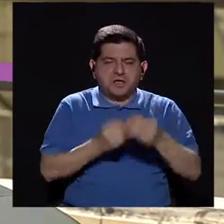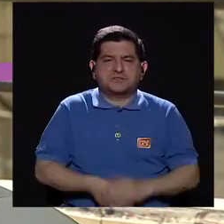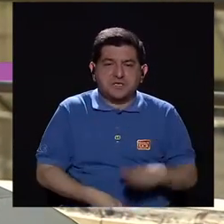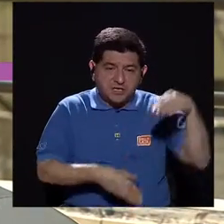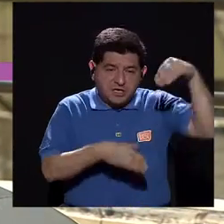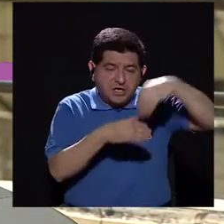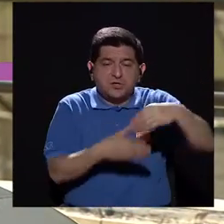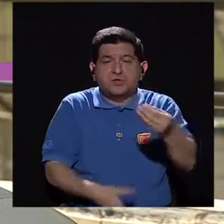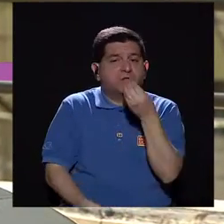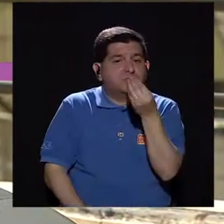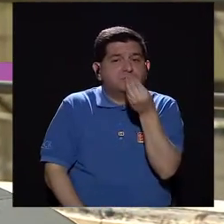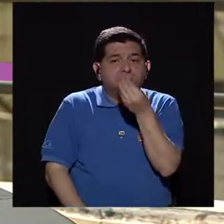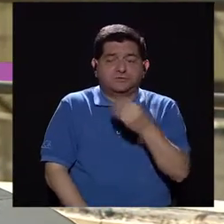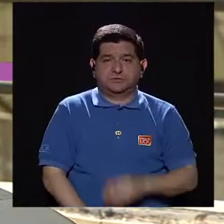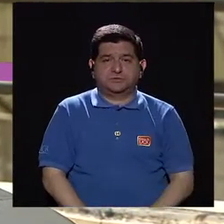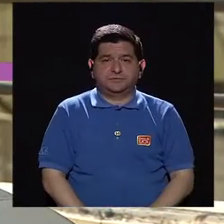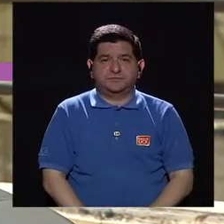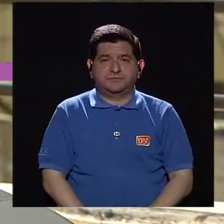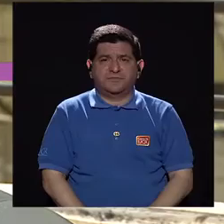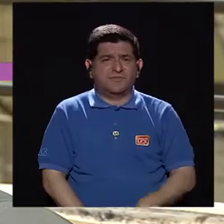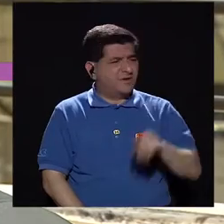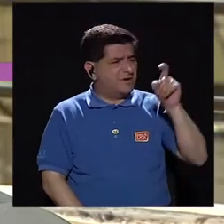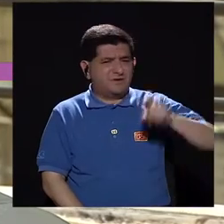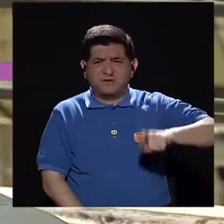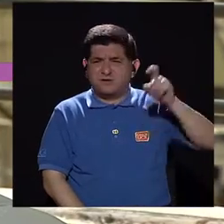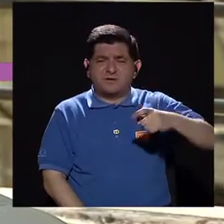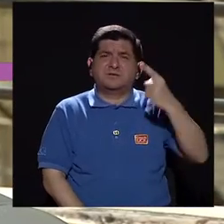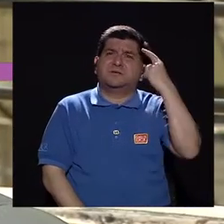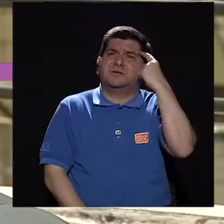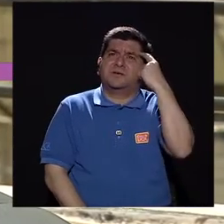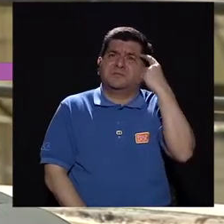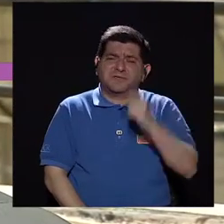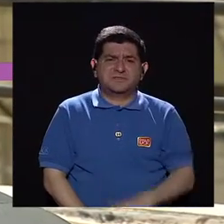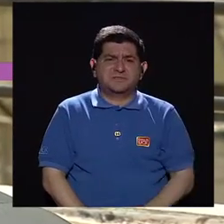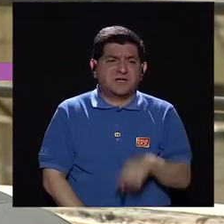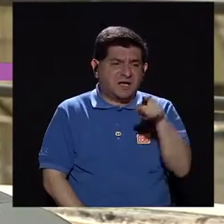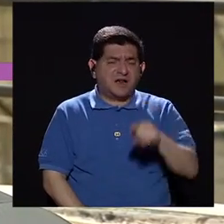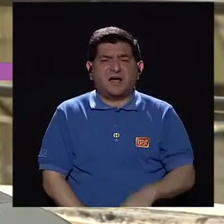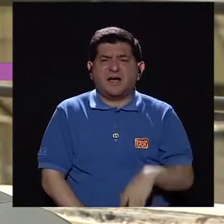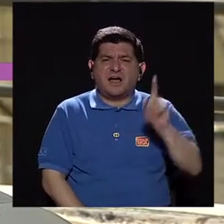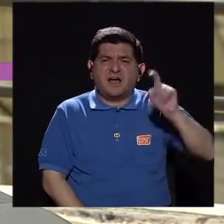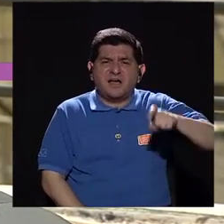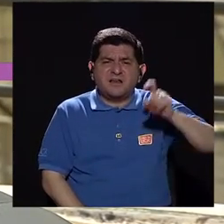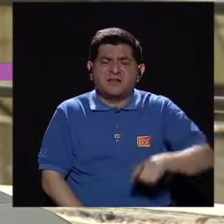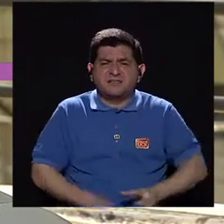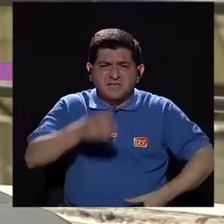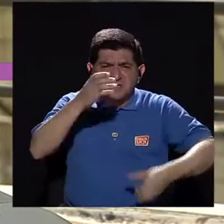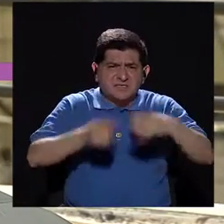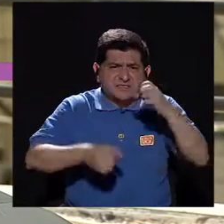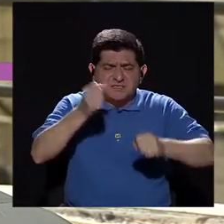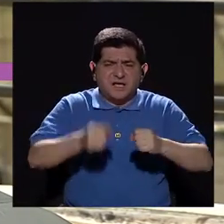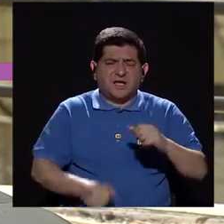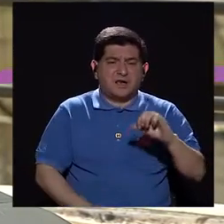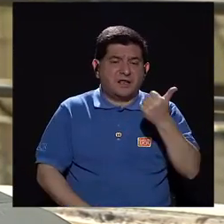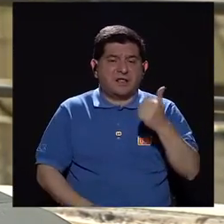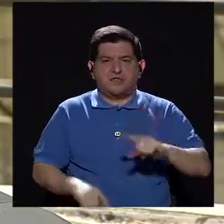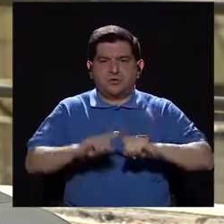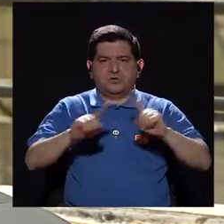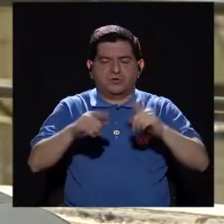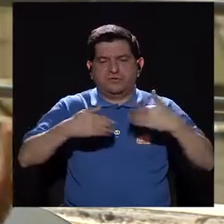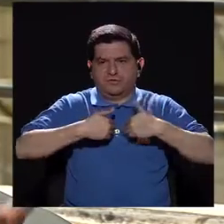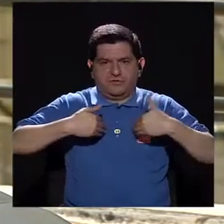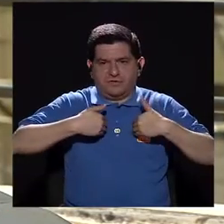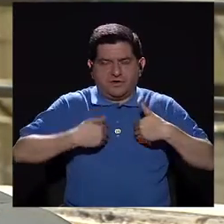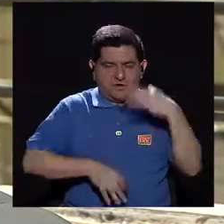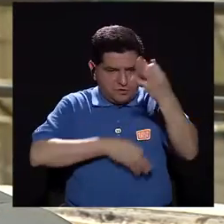lo que hacemos es ir introduciendo alimentos. No tiene que ser o estar pensando que hay que darle leche y